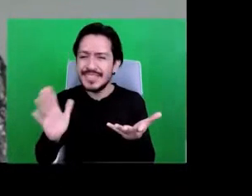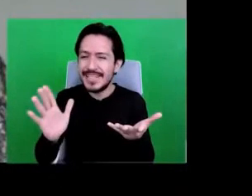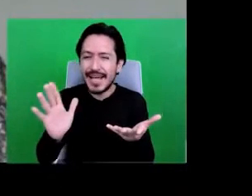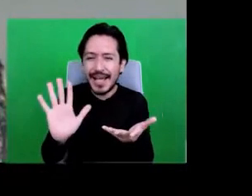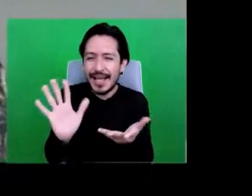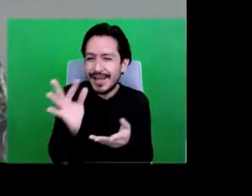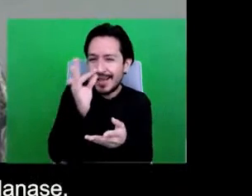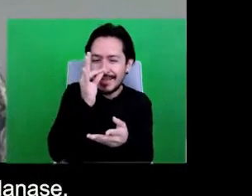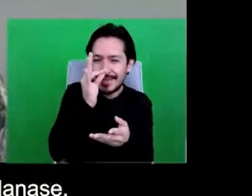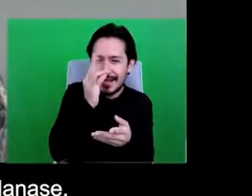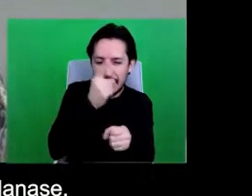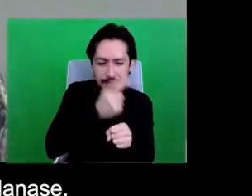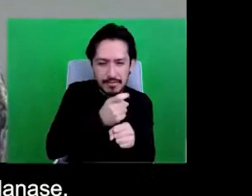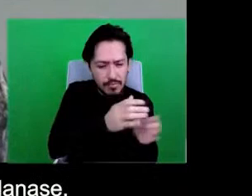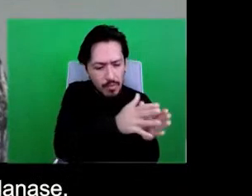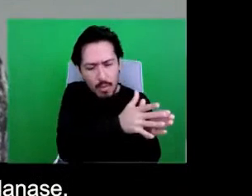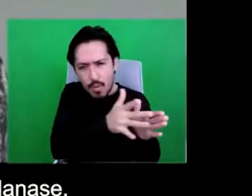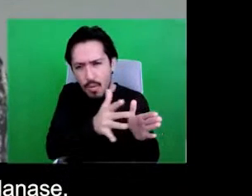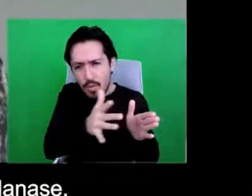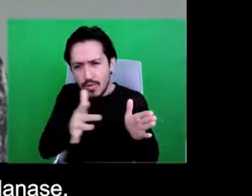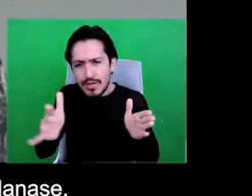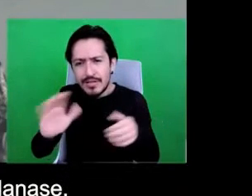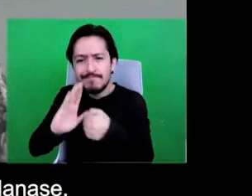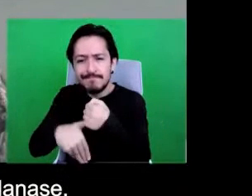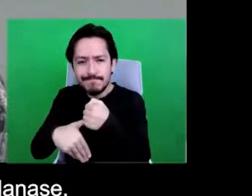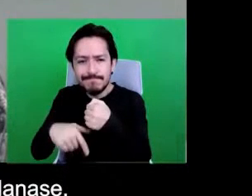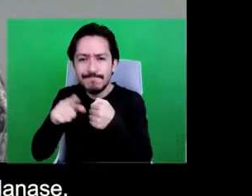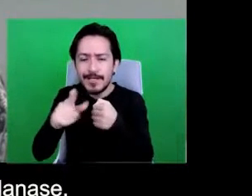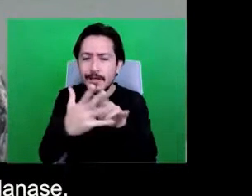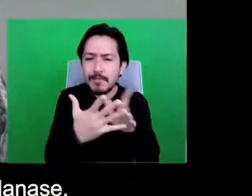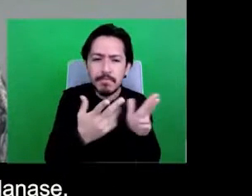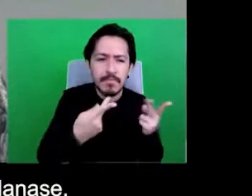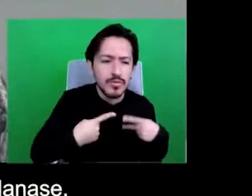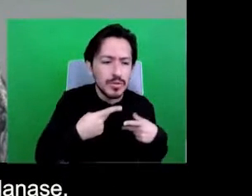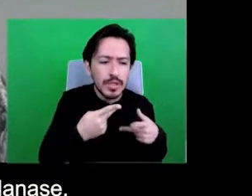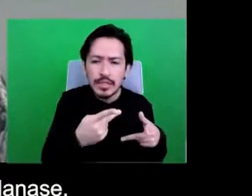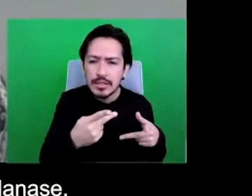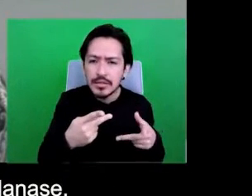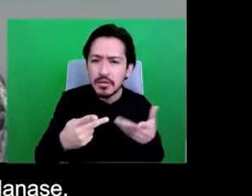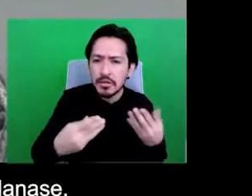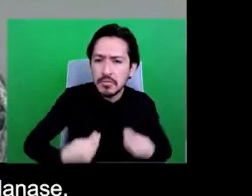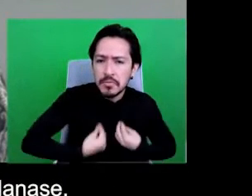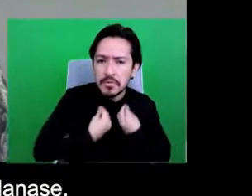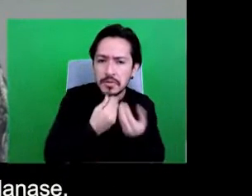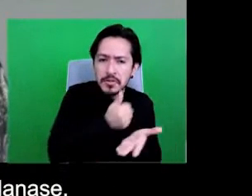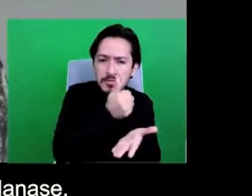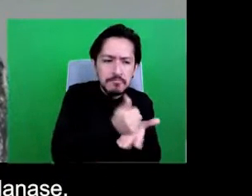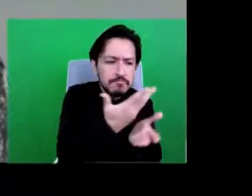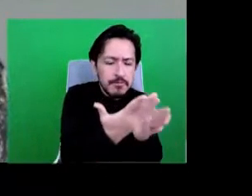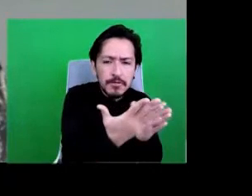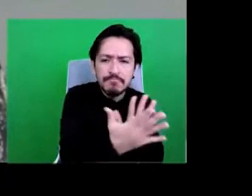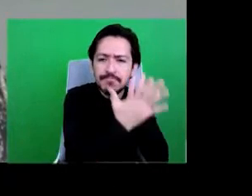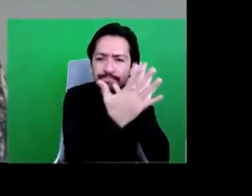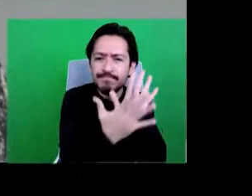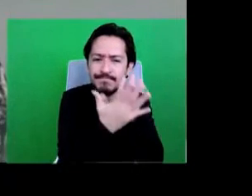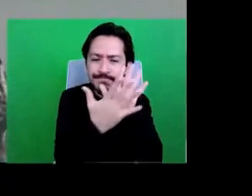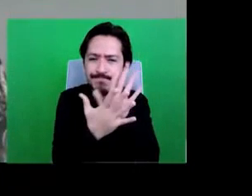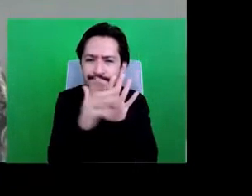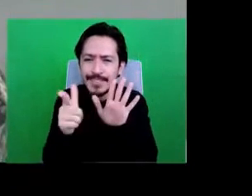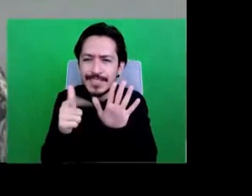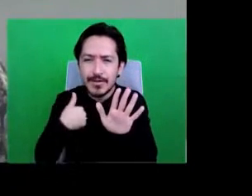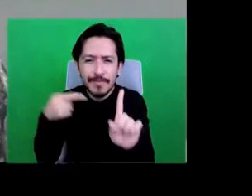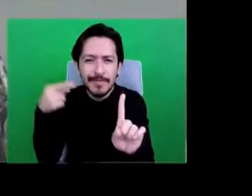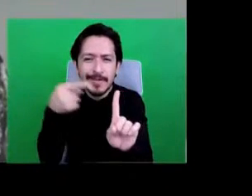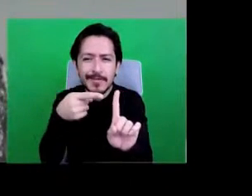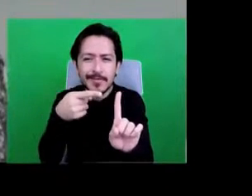casi por concluir, se llevaron a cabo talleres de participación ciudadana que se convertirán en un reporte de recomendaciones para el sector y